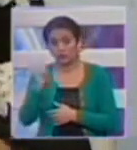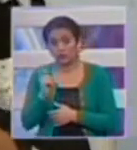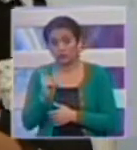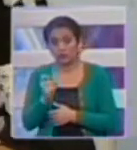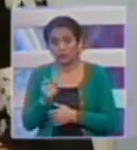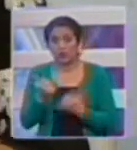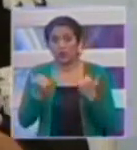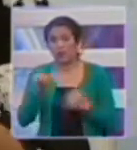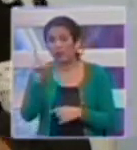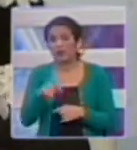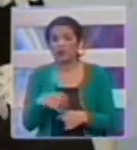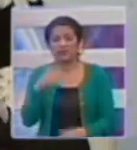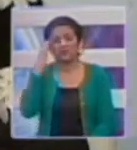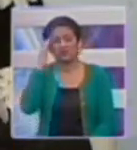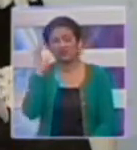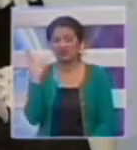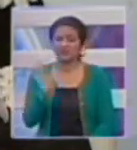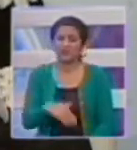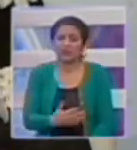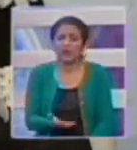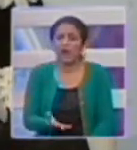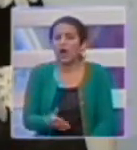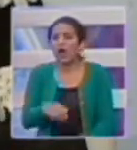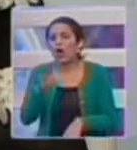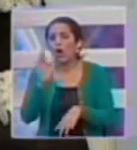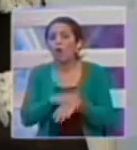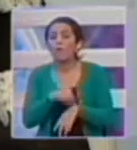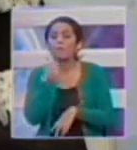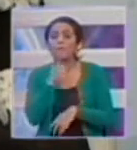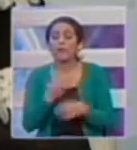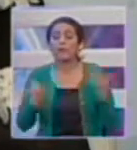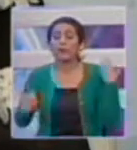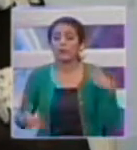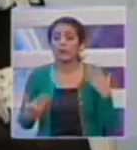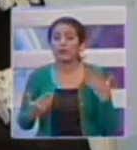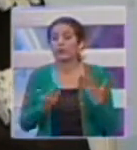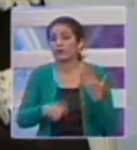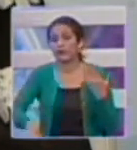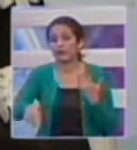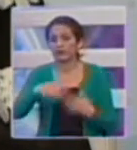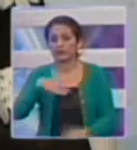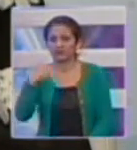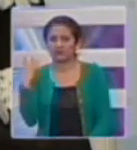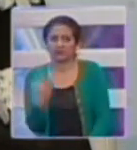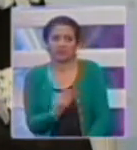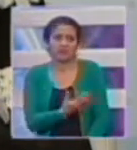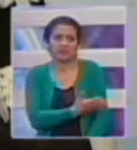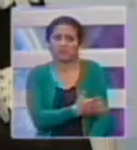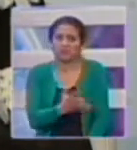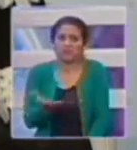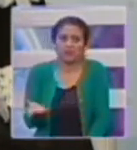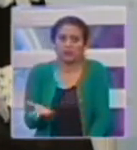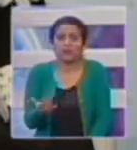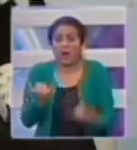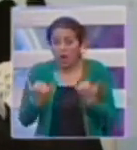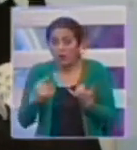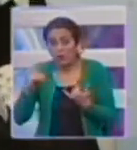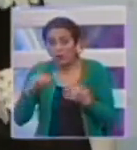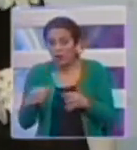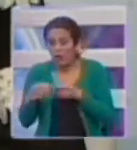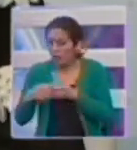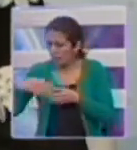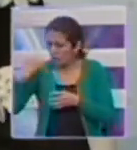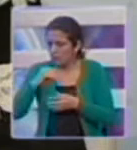de la debilidad de las instituciones democráticas, y una organización política seria de largo plazo, como la que estamos dispuestos a